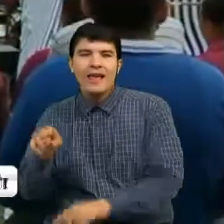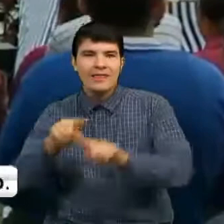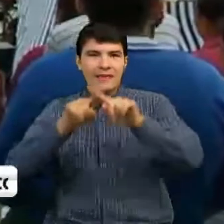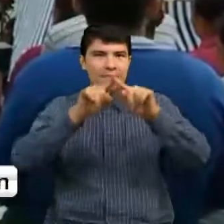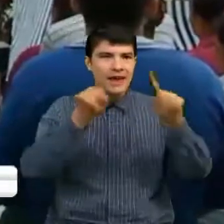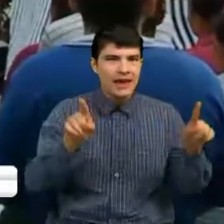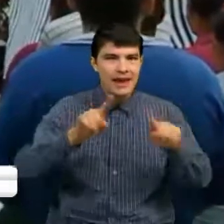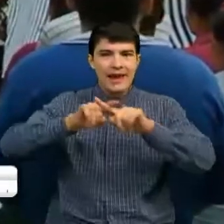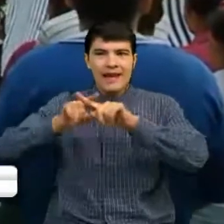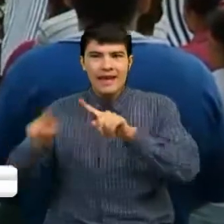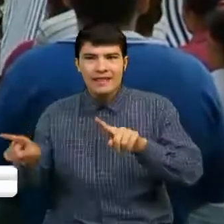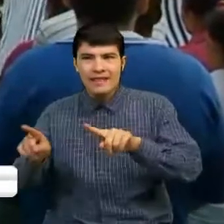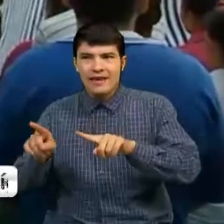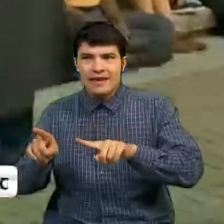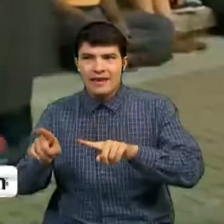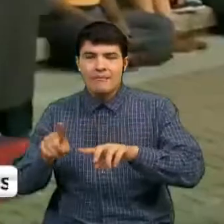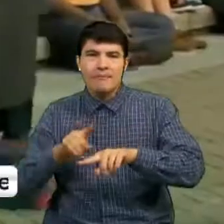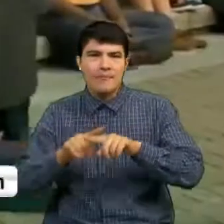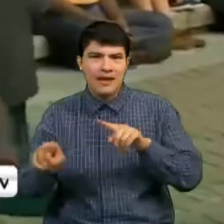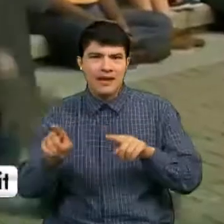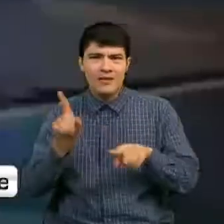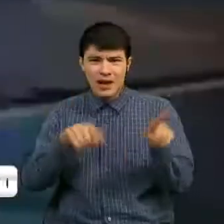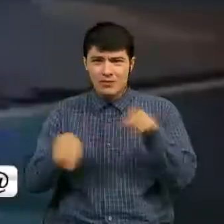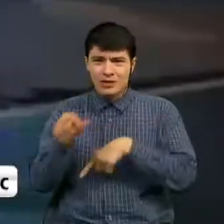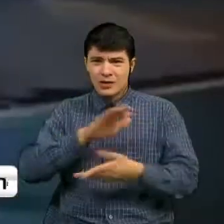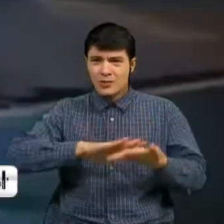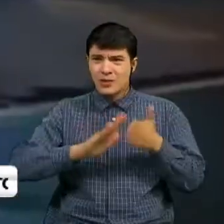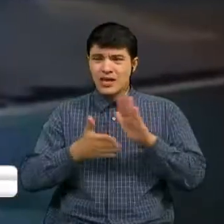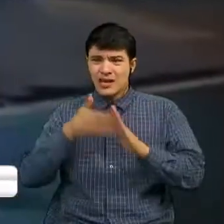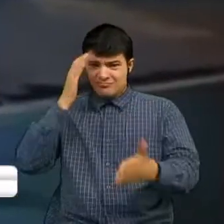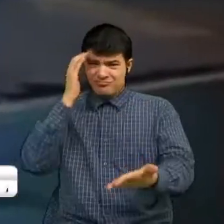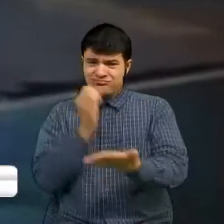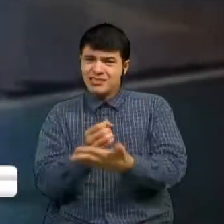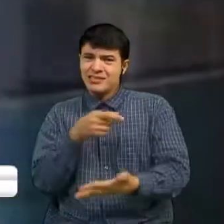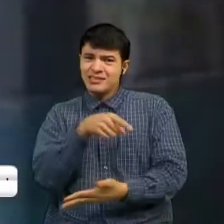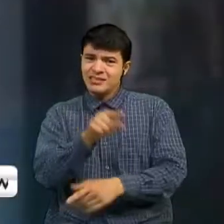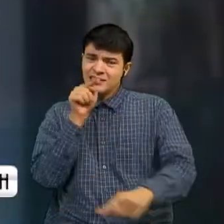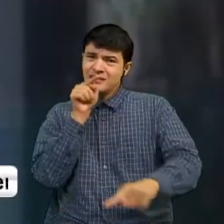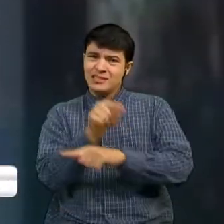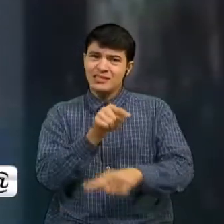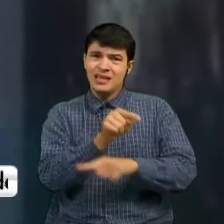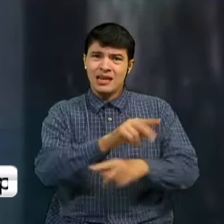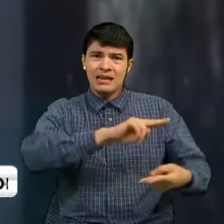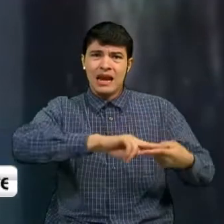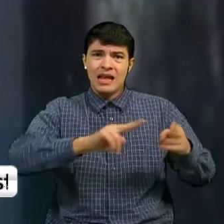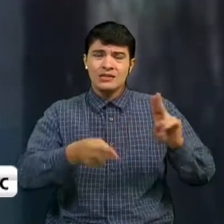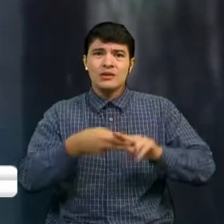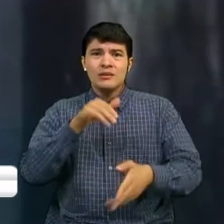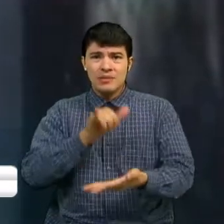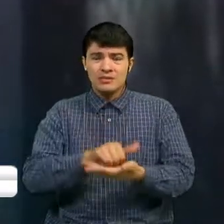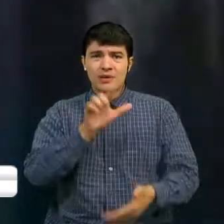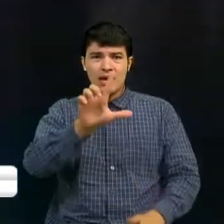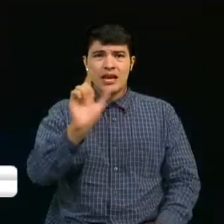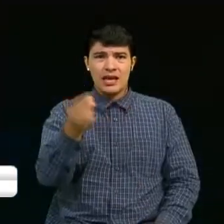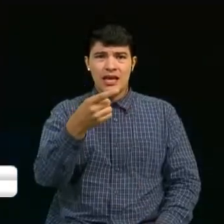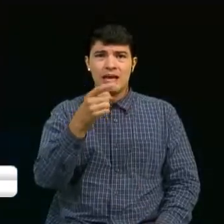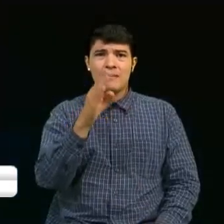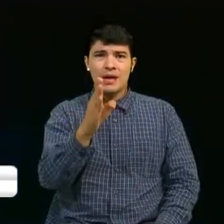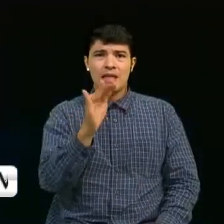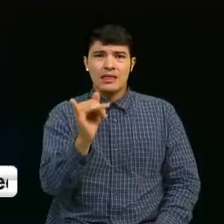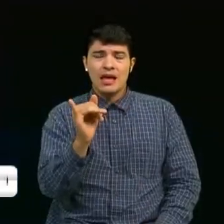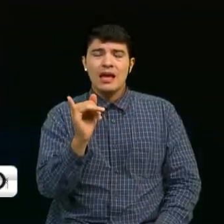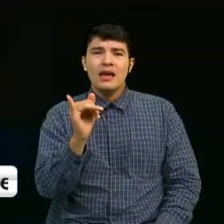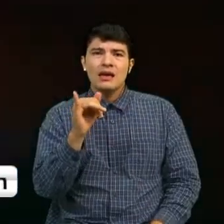pero encasilladas bajo la misma mirada juzgadora que relacionan directamente el término LGTB con un acto sexual.